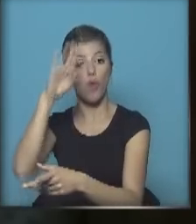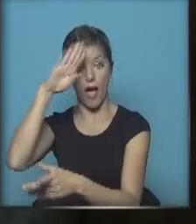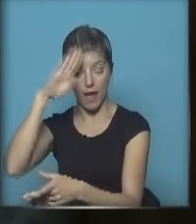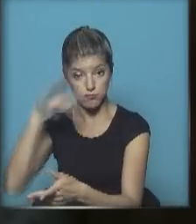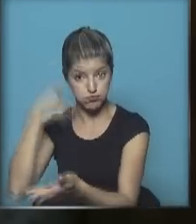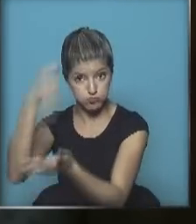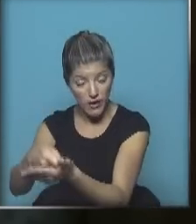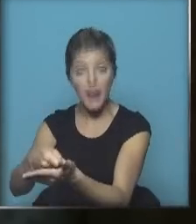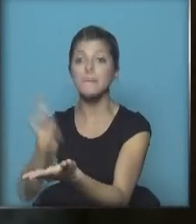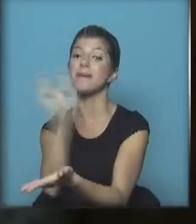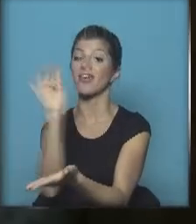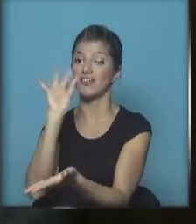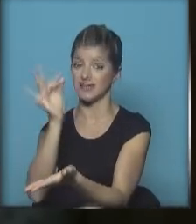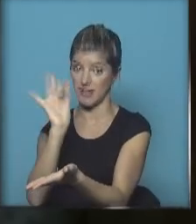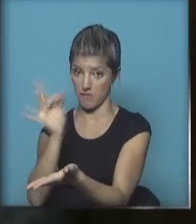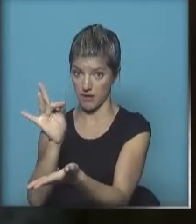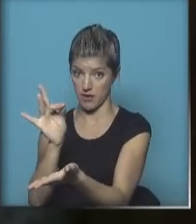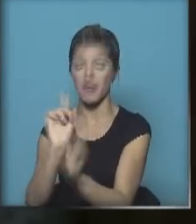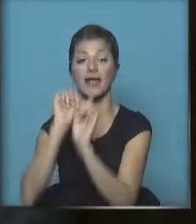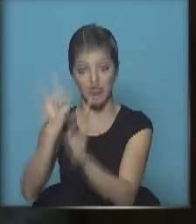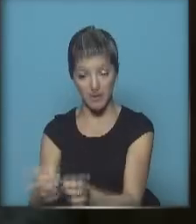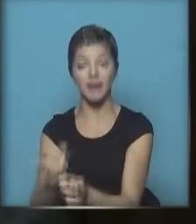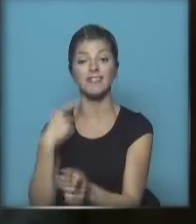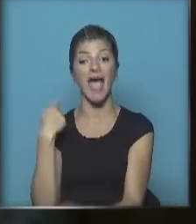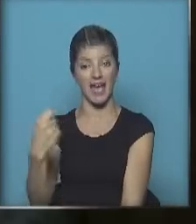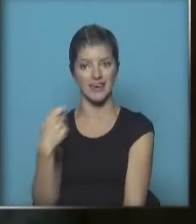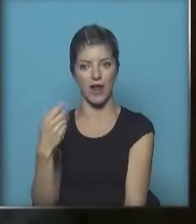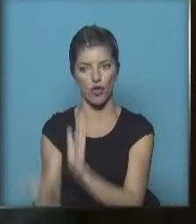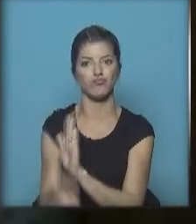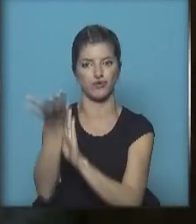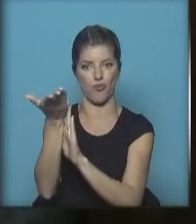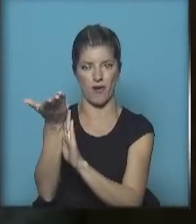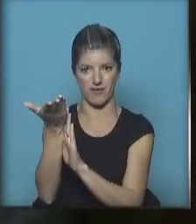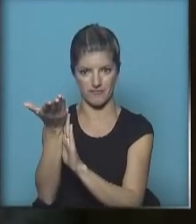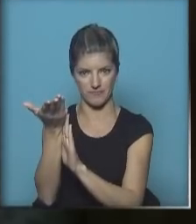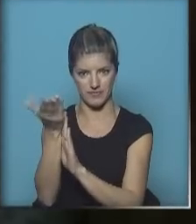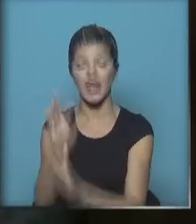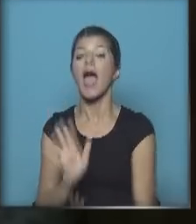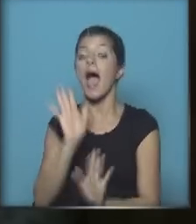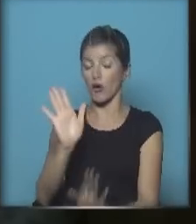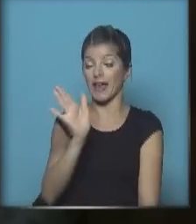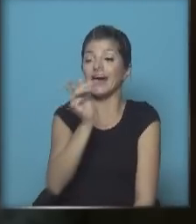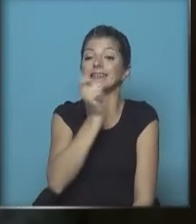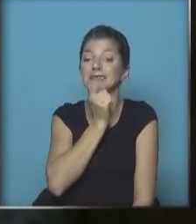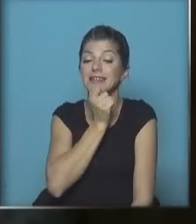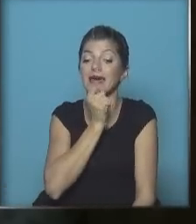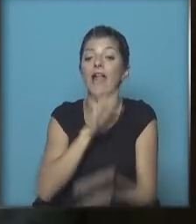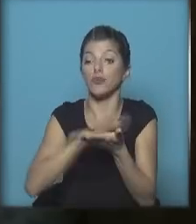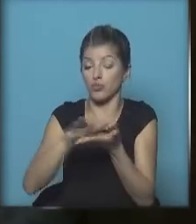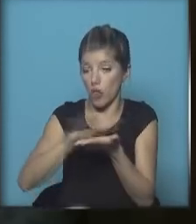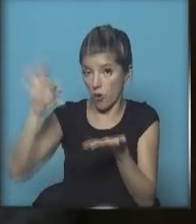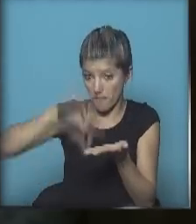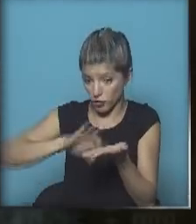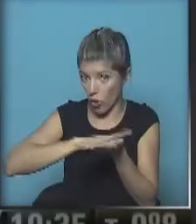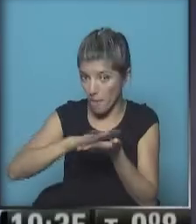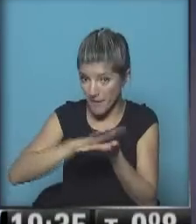que también sea aplicado sobre el aguinaldo. Si el salario mínimo vital y móvil supera los 6.000 pesos, es